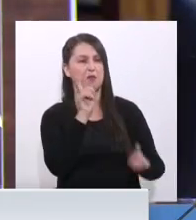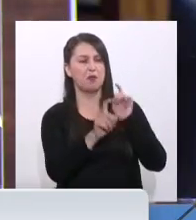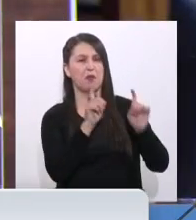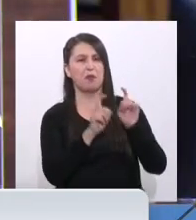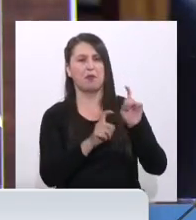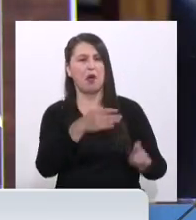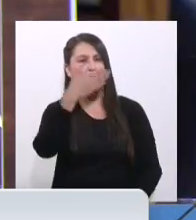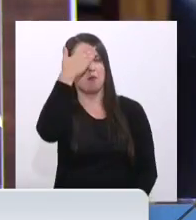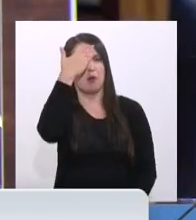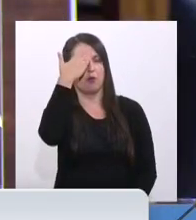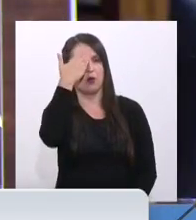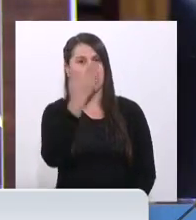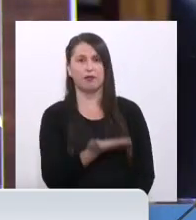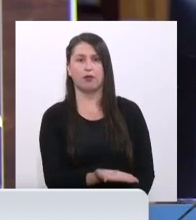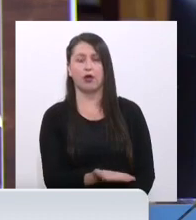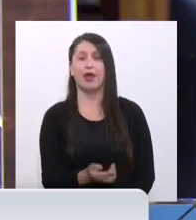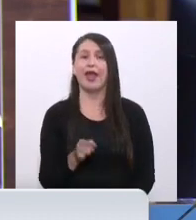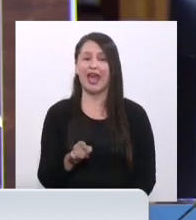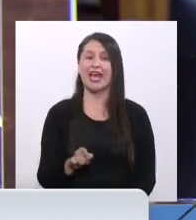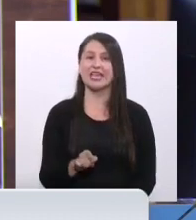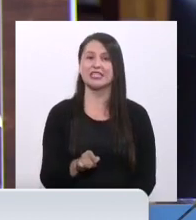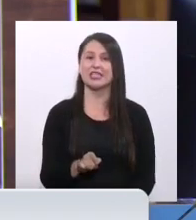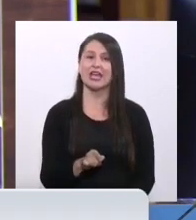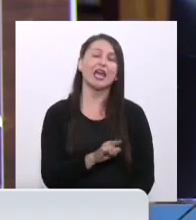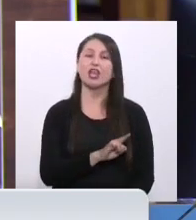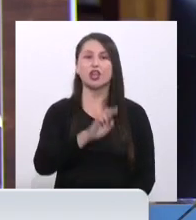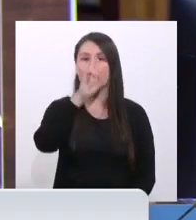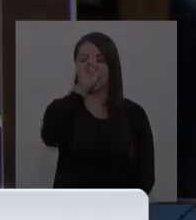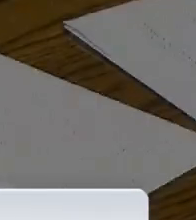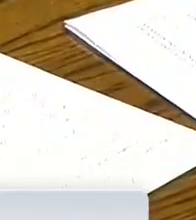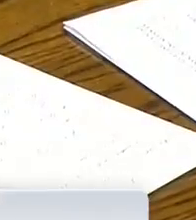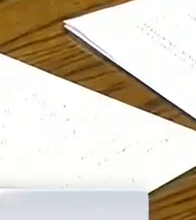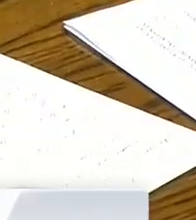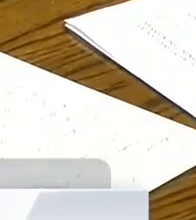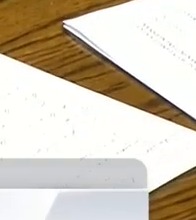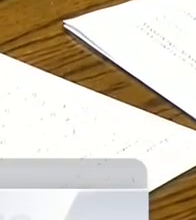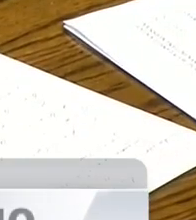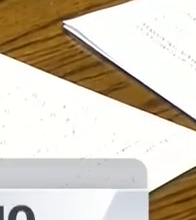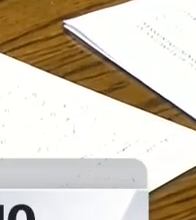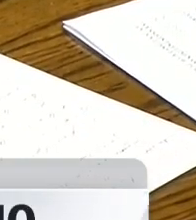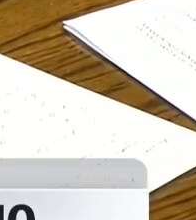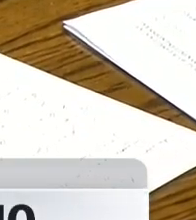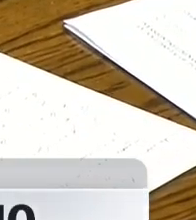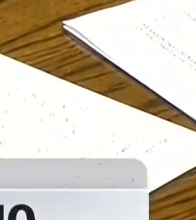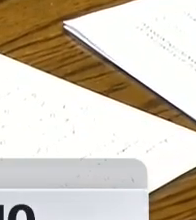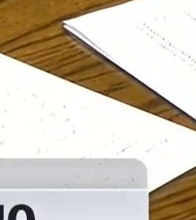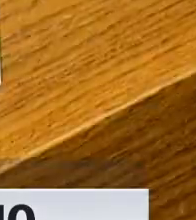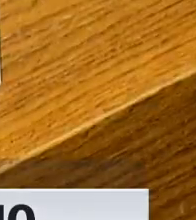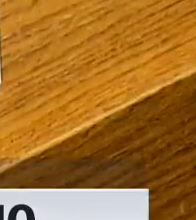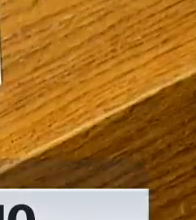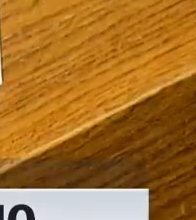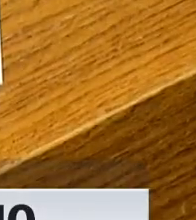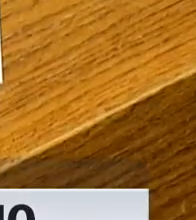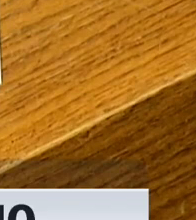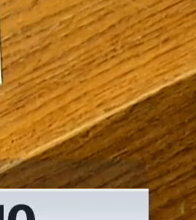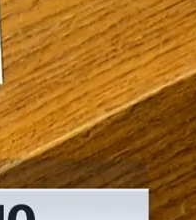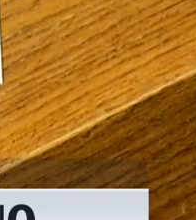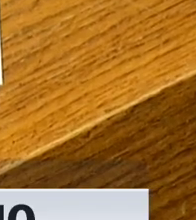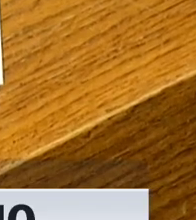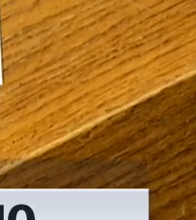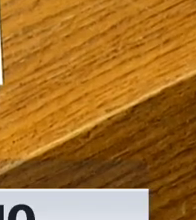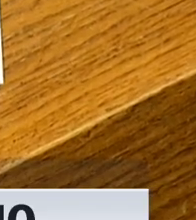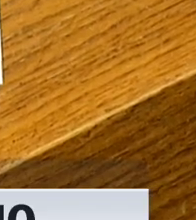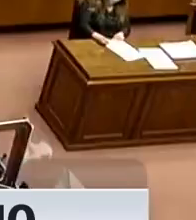de facto. Eso es una agresión permanente a este poder del Estado. 23 votos a favor, 10 en contra y 8 abstenciones